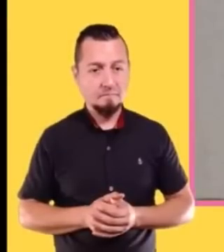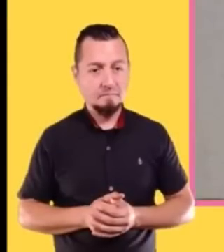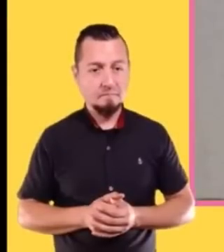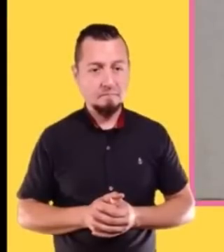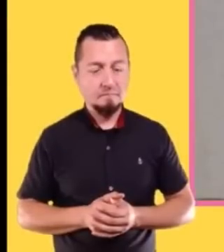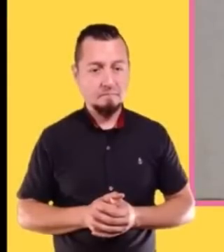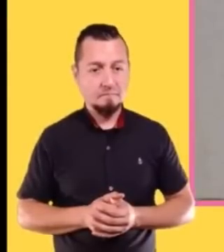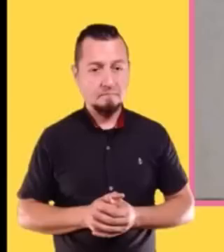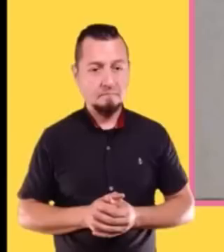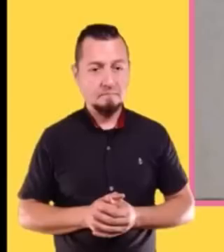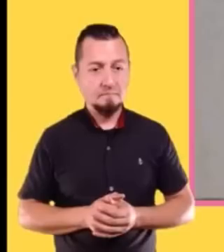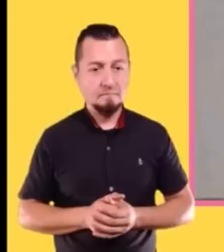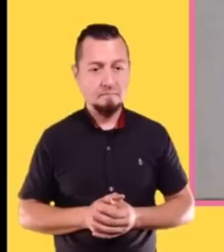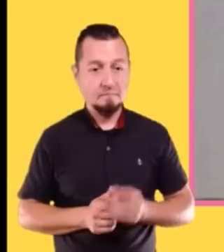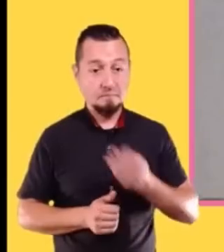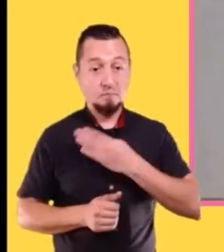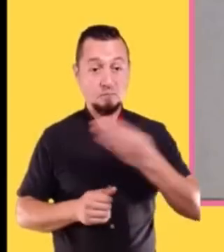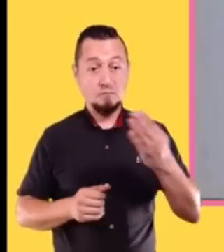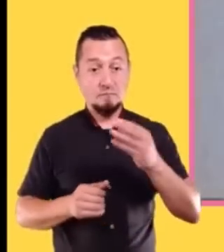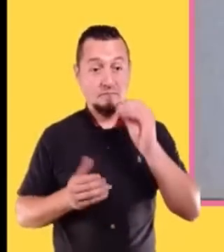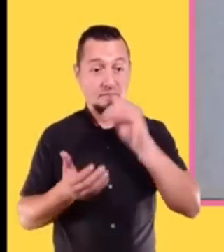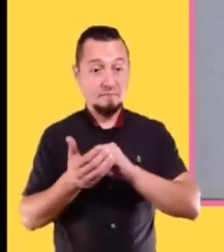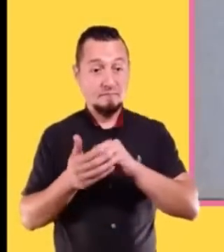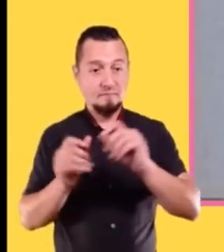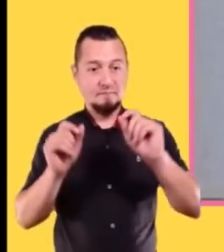Qué bueno que tenemos ese screenshot de nuevo.